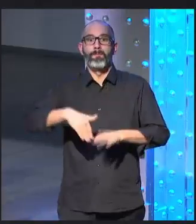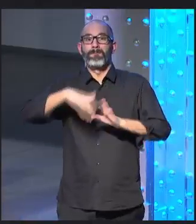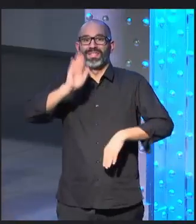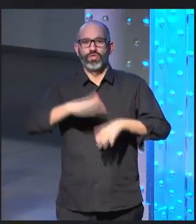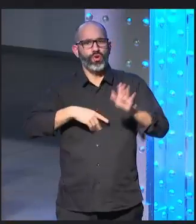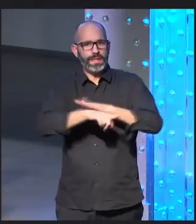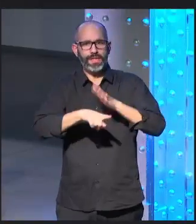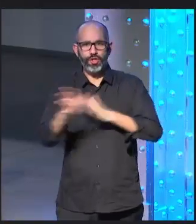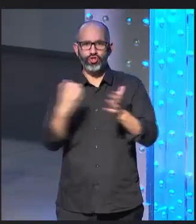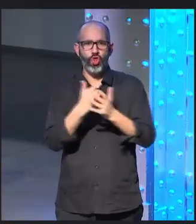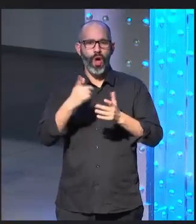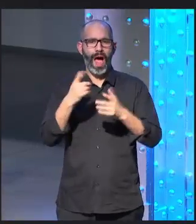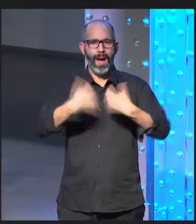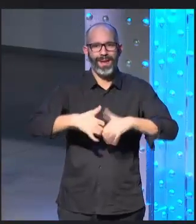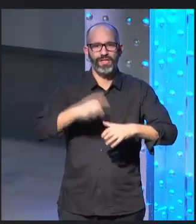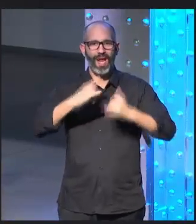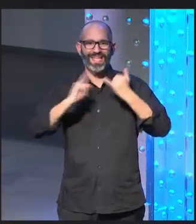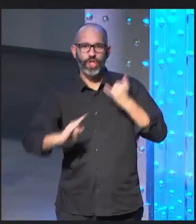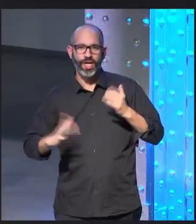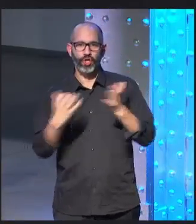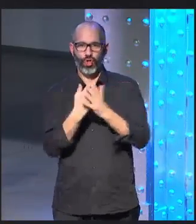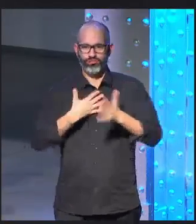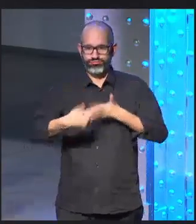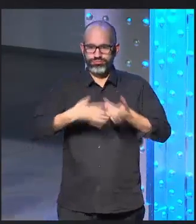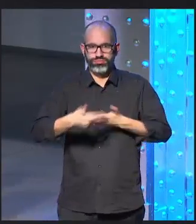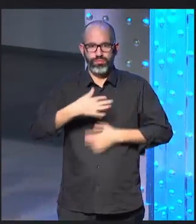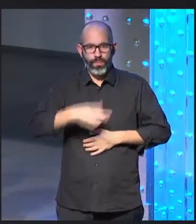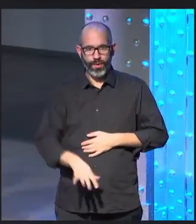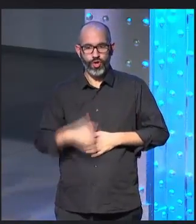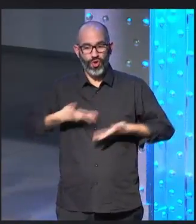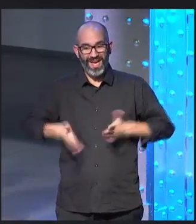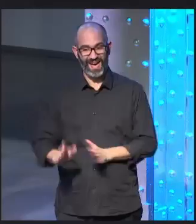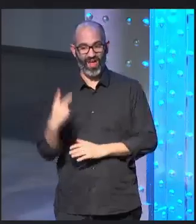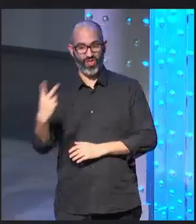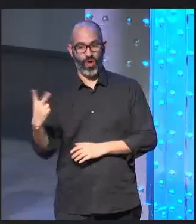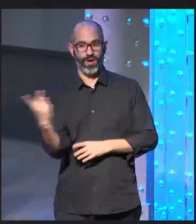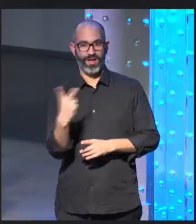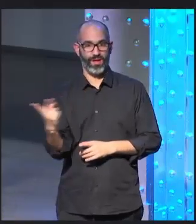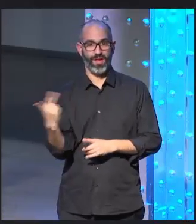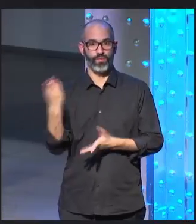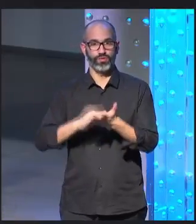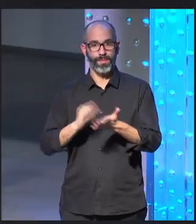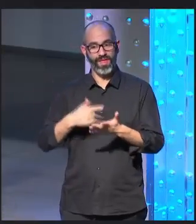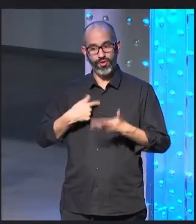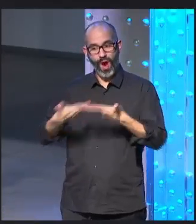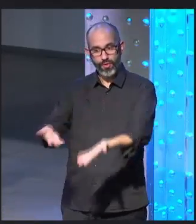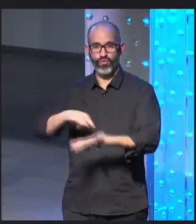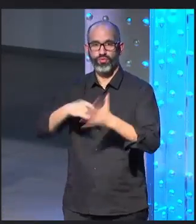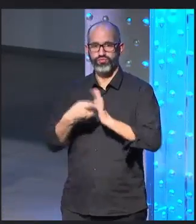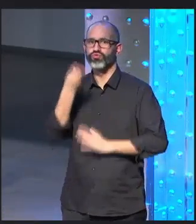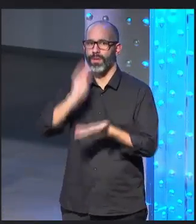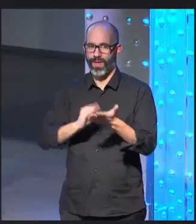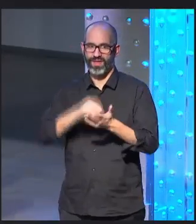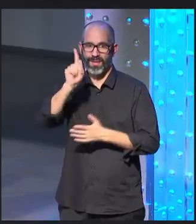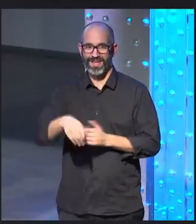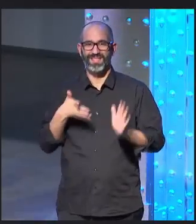gestiono todos los aparatos igual o mejor que ellos. Y también tengo dos hijas adolescentes en casa que muchas veces también les tengo que resolver muchos problemas.